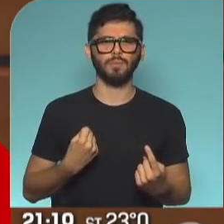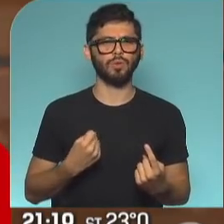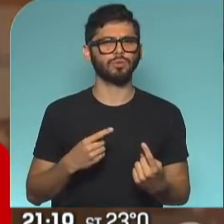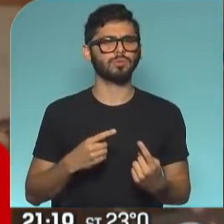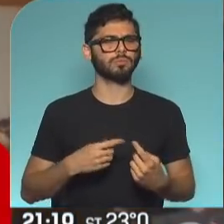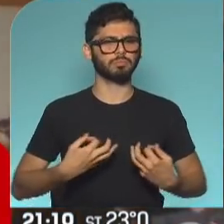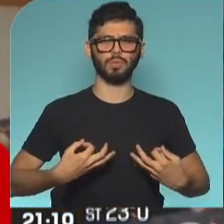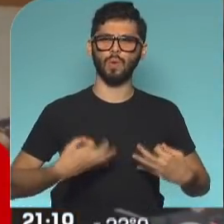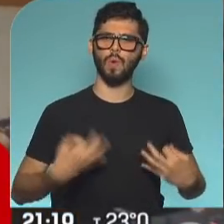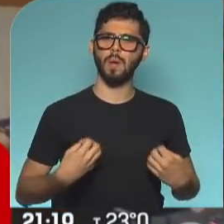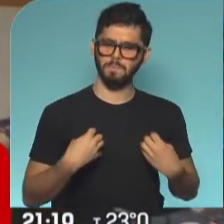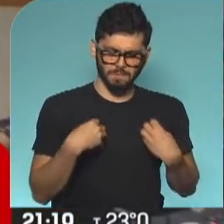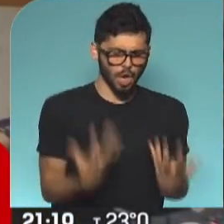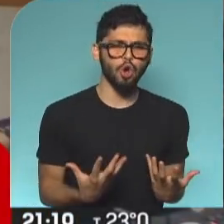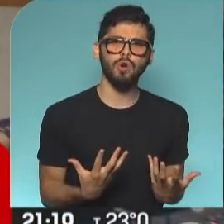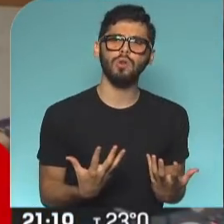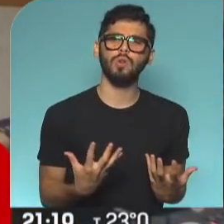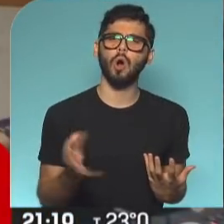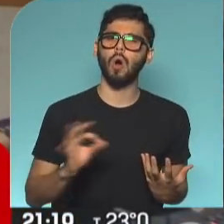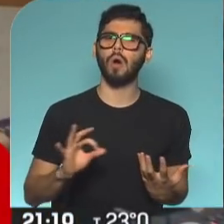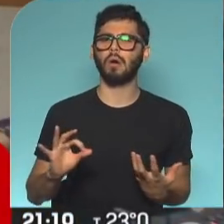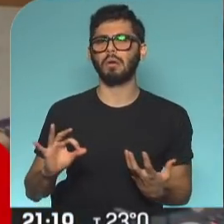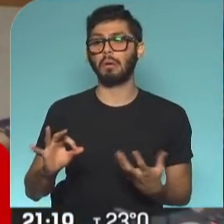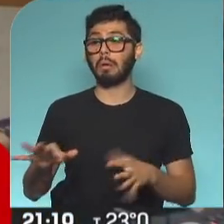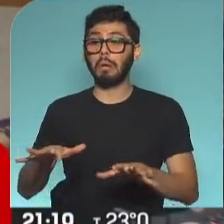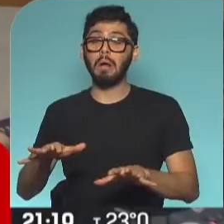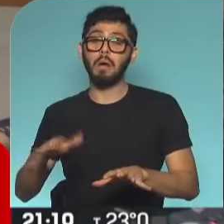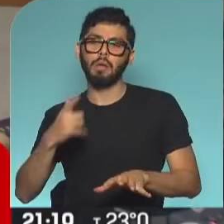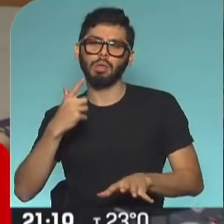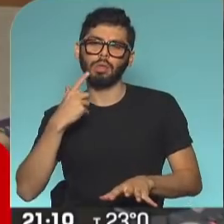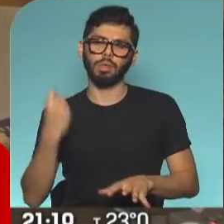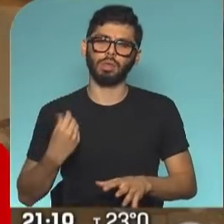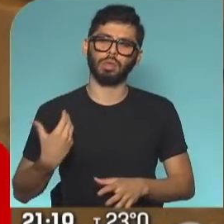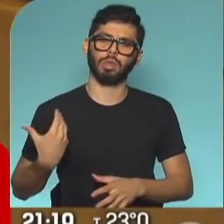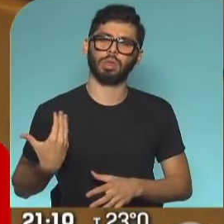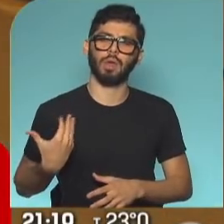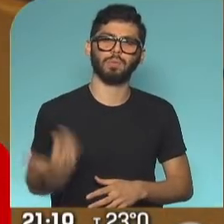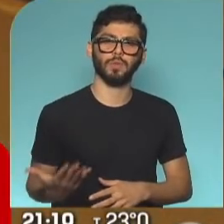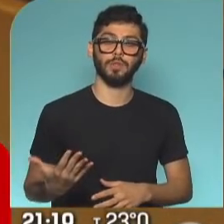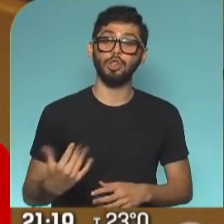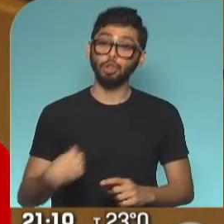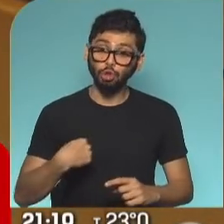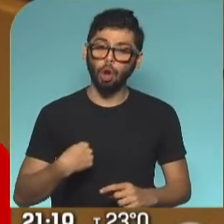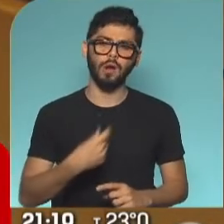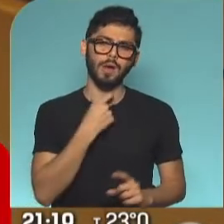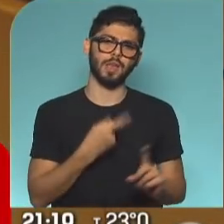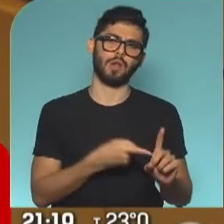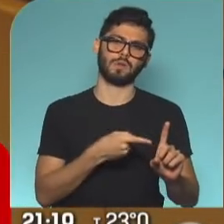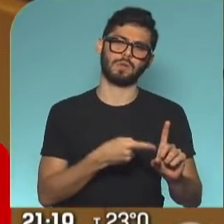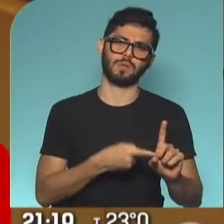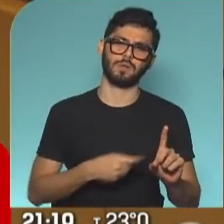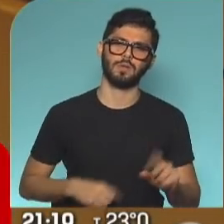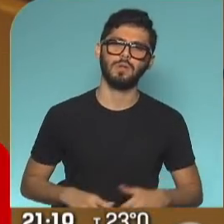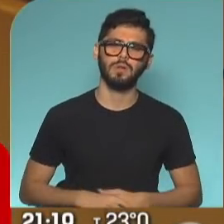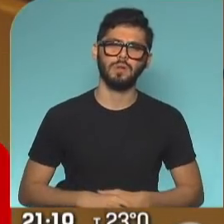quieren seguir medrando con este presente? Yo me quiero parar en el primer lugar, en el